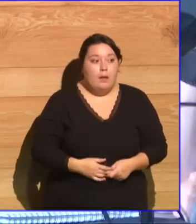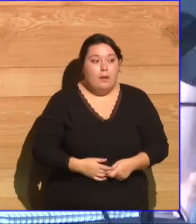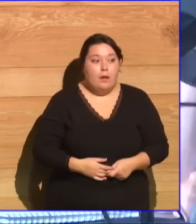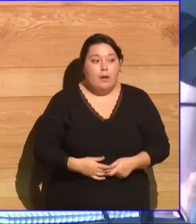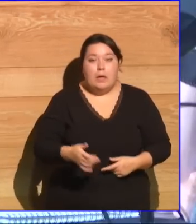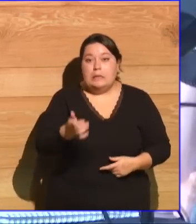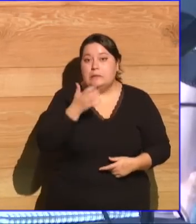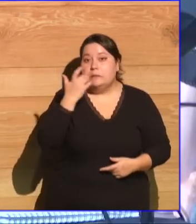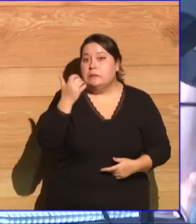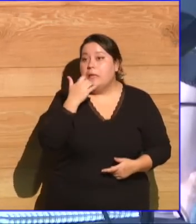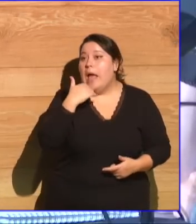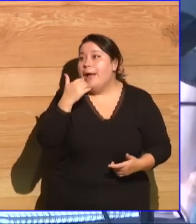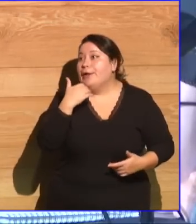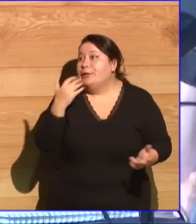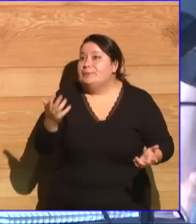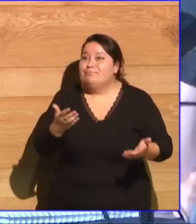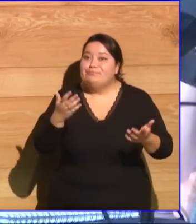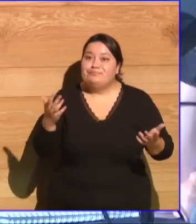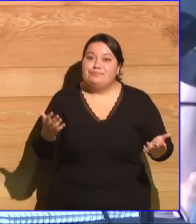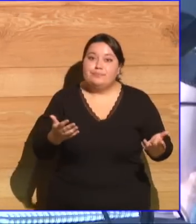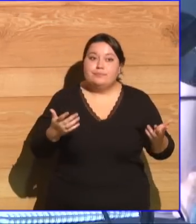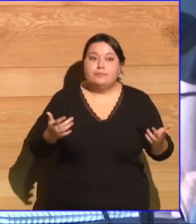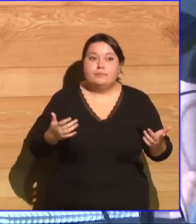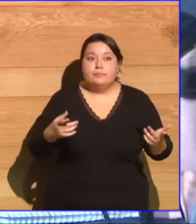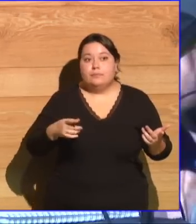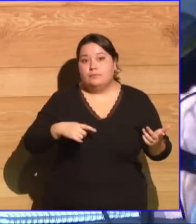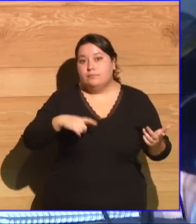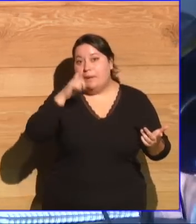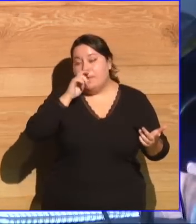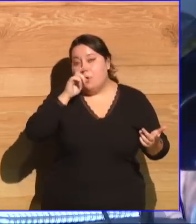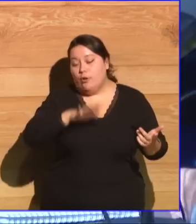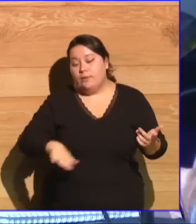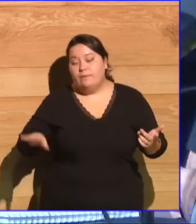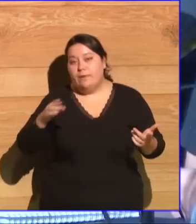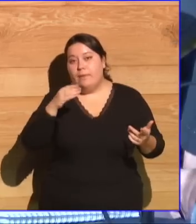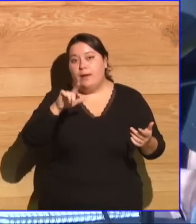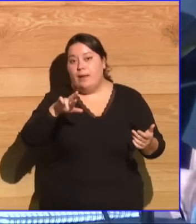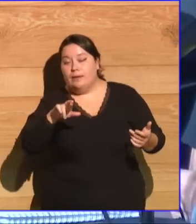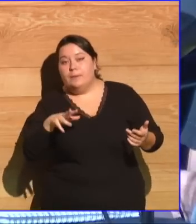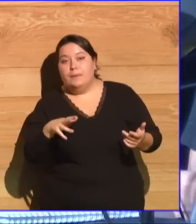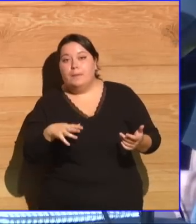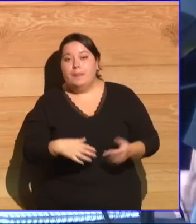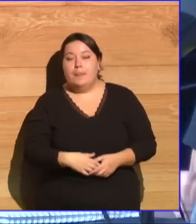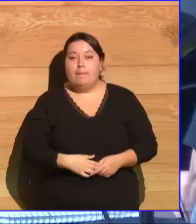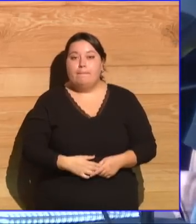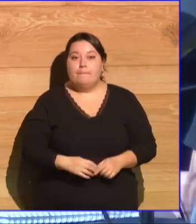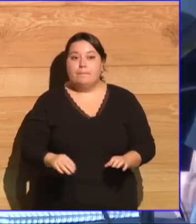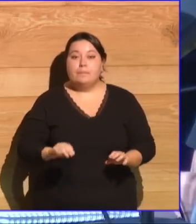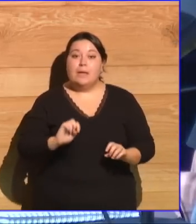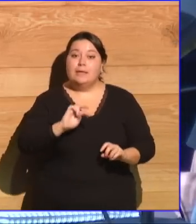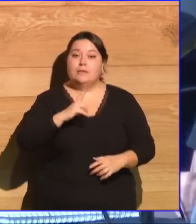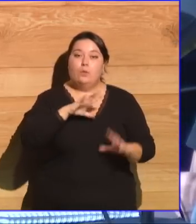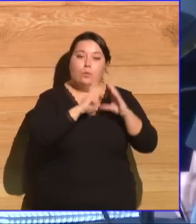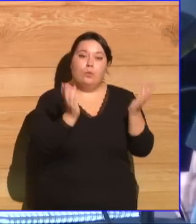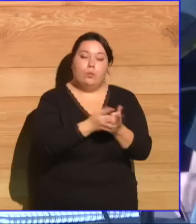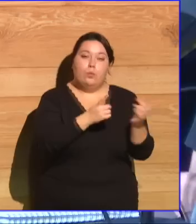en determinado lugar, en estas memorias de infancia de Valar, en este final de la Segunda Guerra Mundial